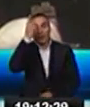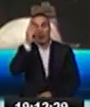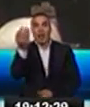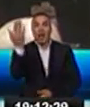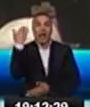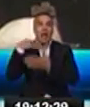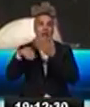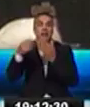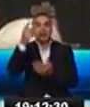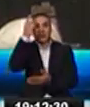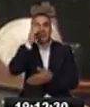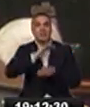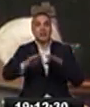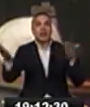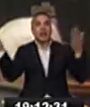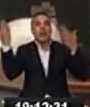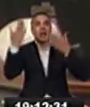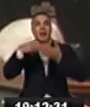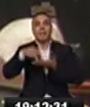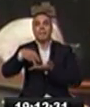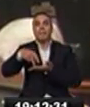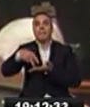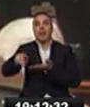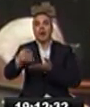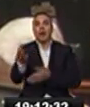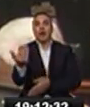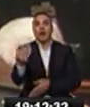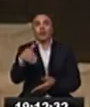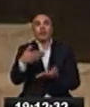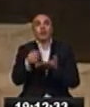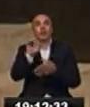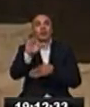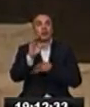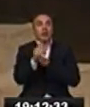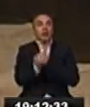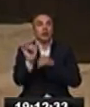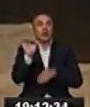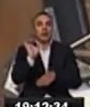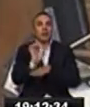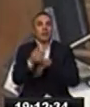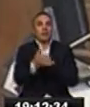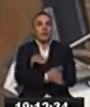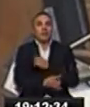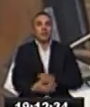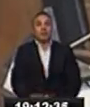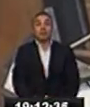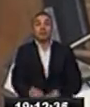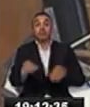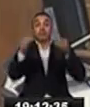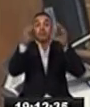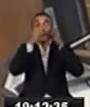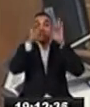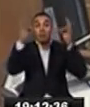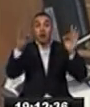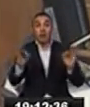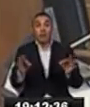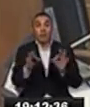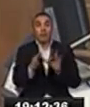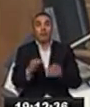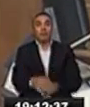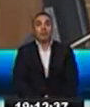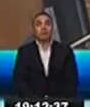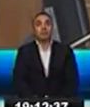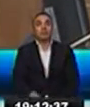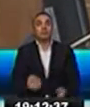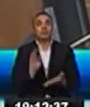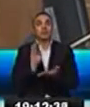histórica quedará cubierta con los jubilados del país. Y además, está incluida en la proforma la transferencia al Instituto Ecuatoriano de